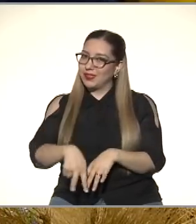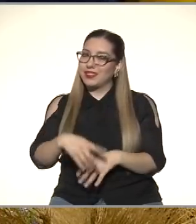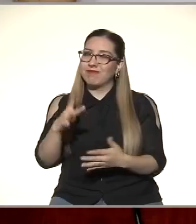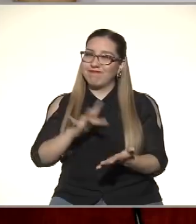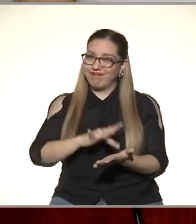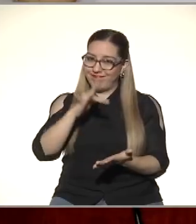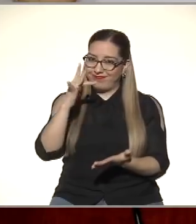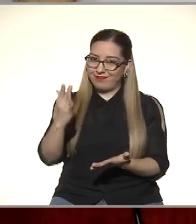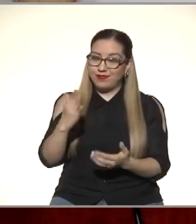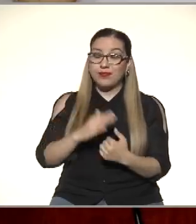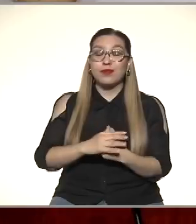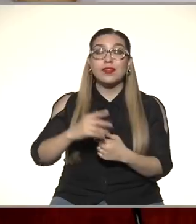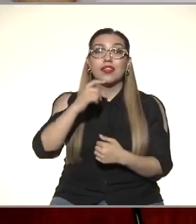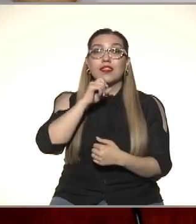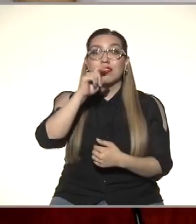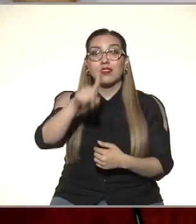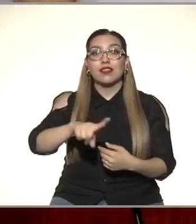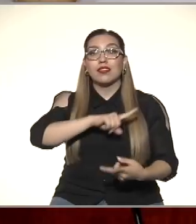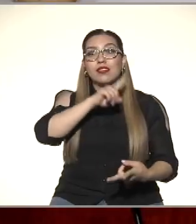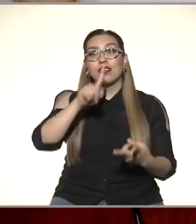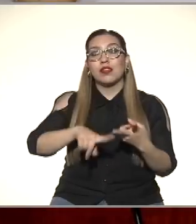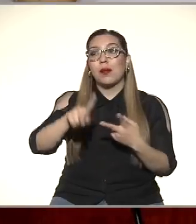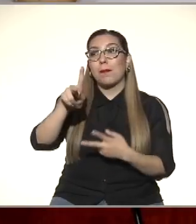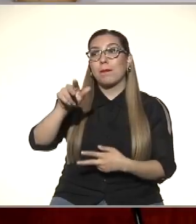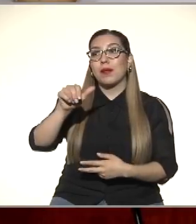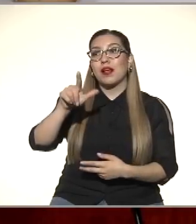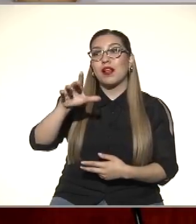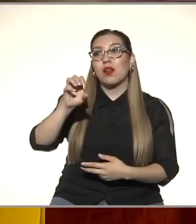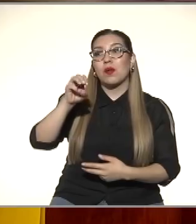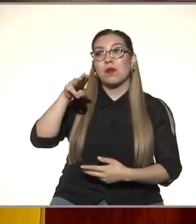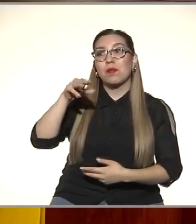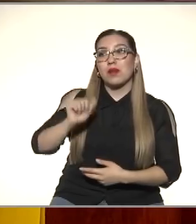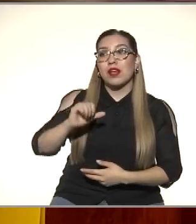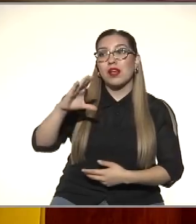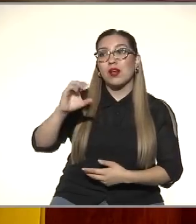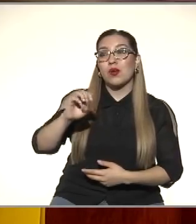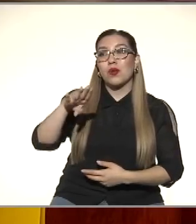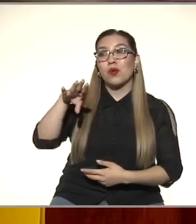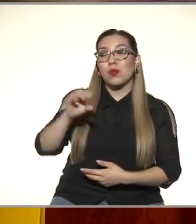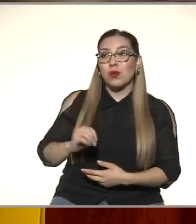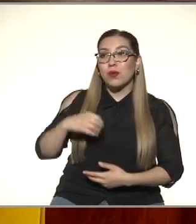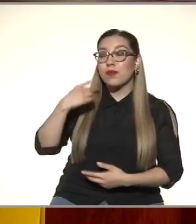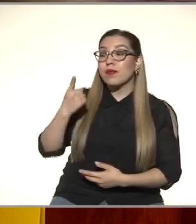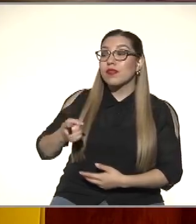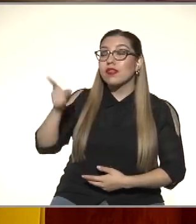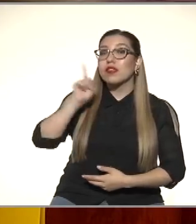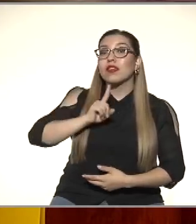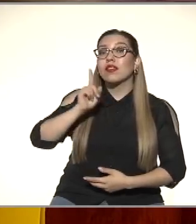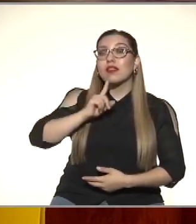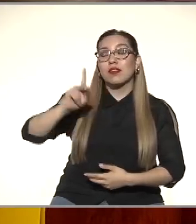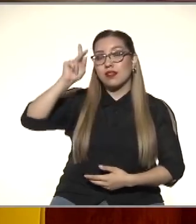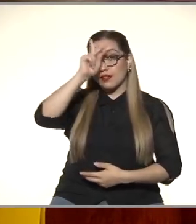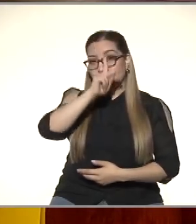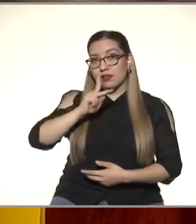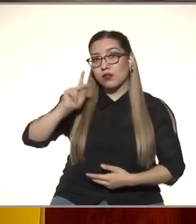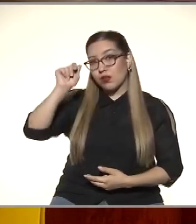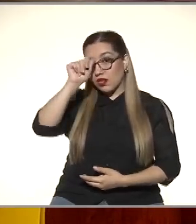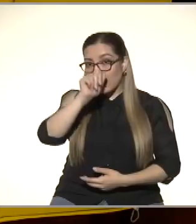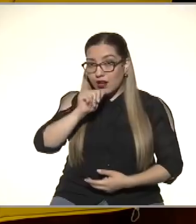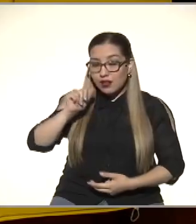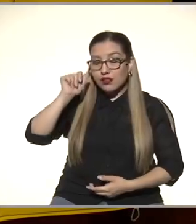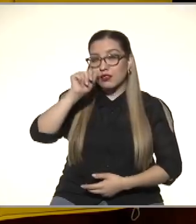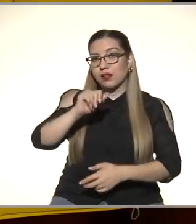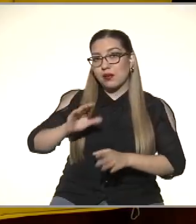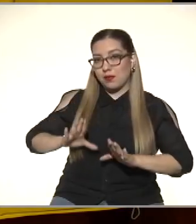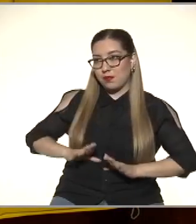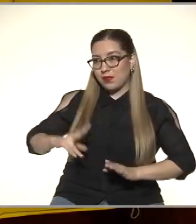gracias a ti. Gracias. Nos acompaña también Paloma Cobo Osejo, ella es psicoanalista de familia, individual y de pareja. Bienvenida,